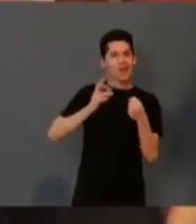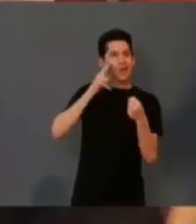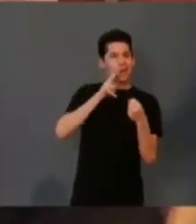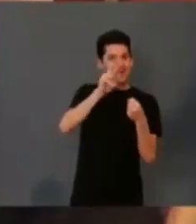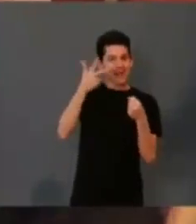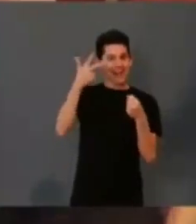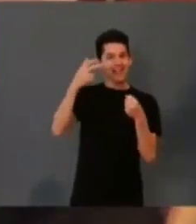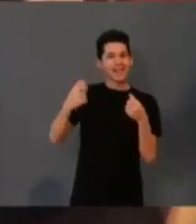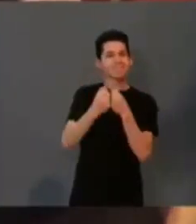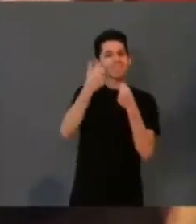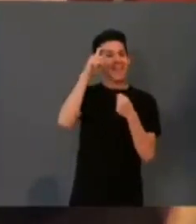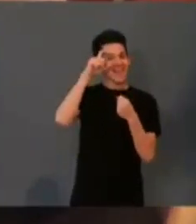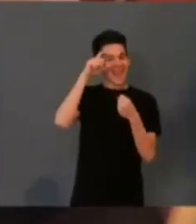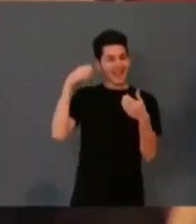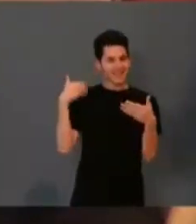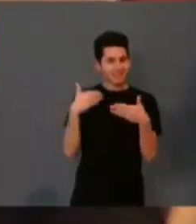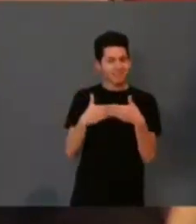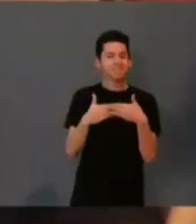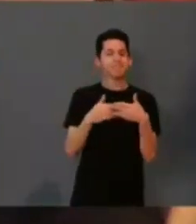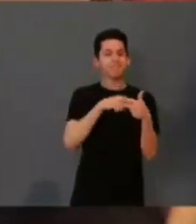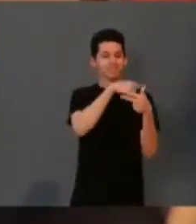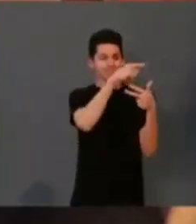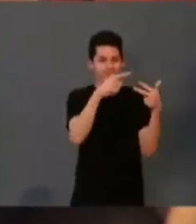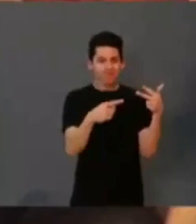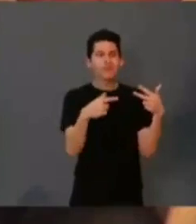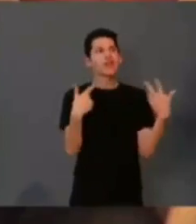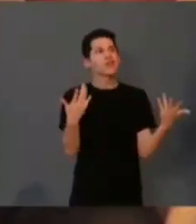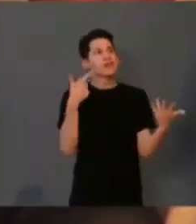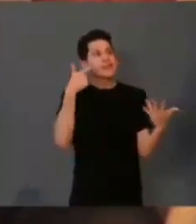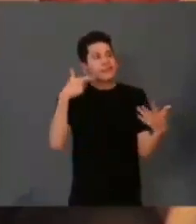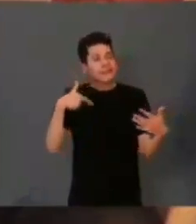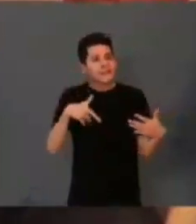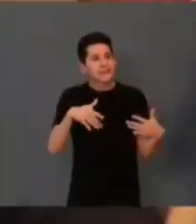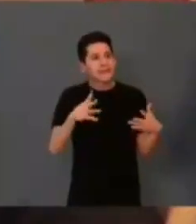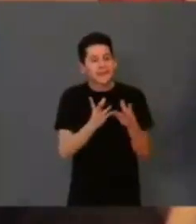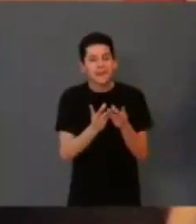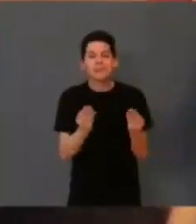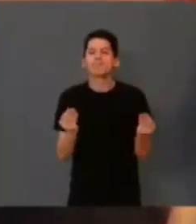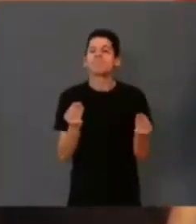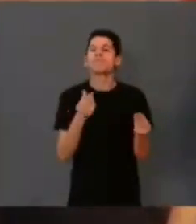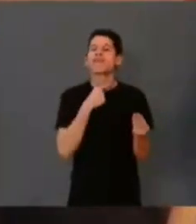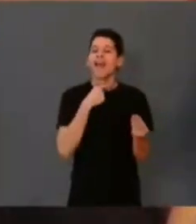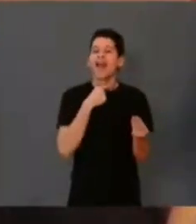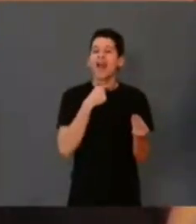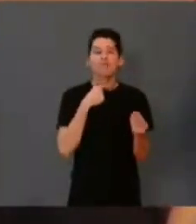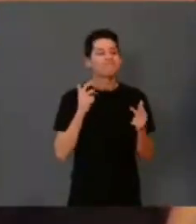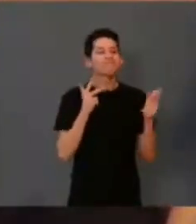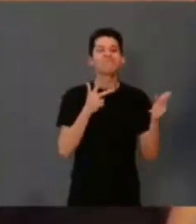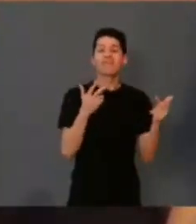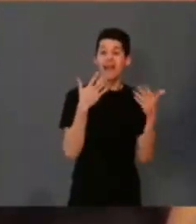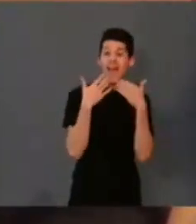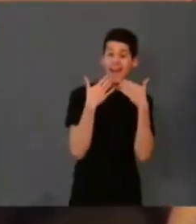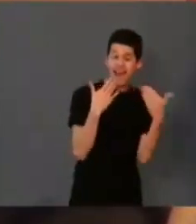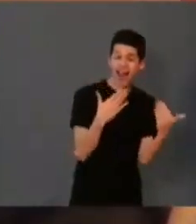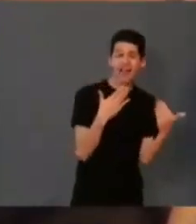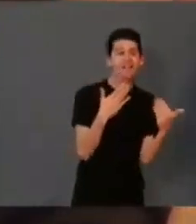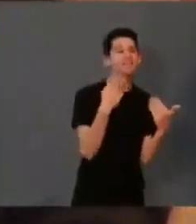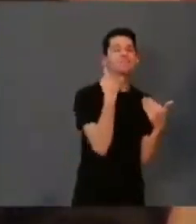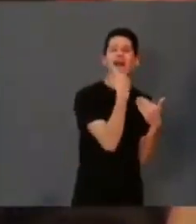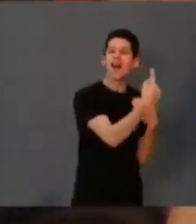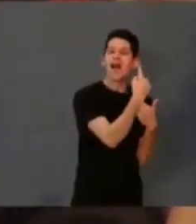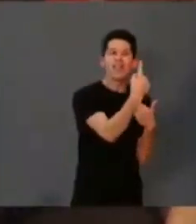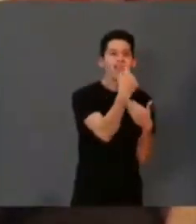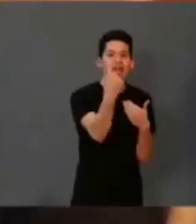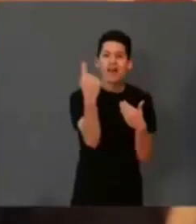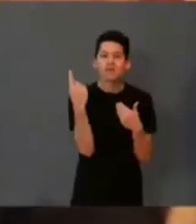para ya ir concluyendo digamos quisiera sumarme también a los agradecimientos a cada uno y cada